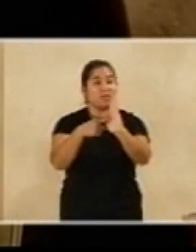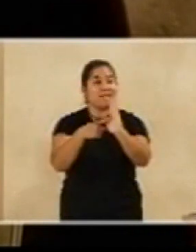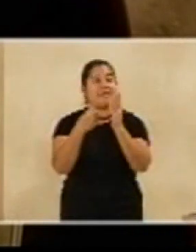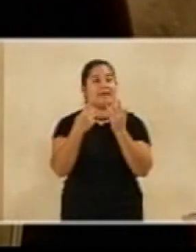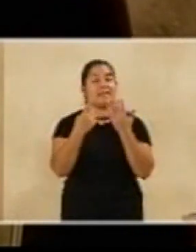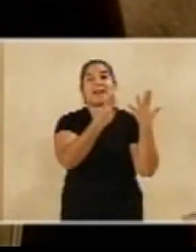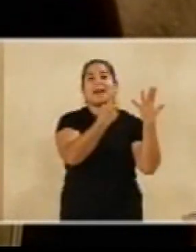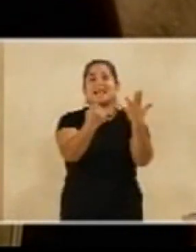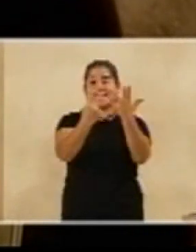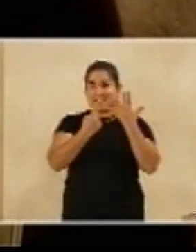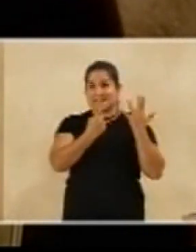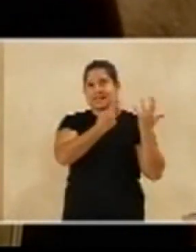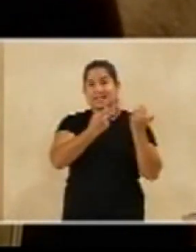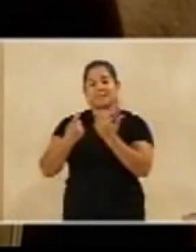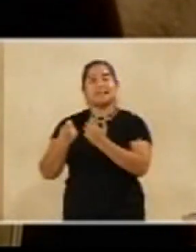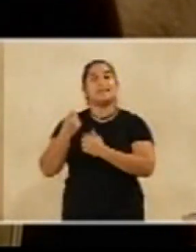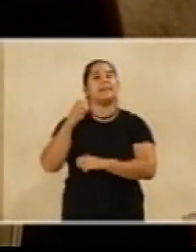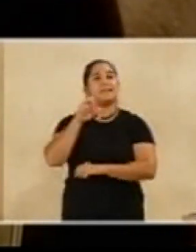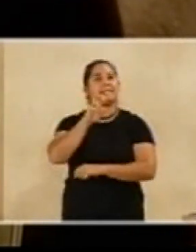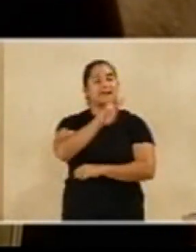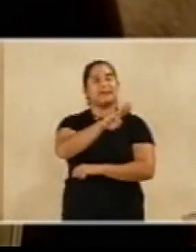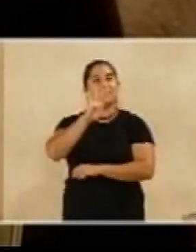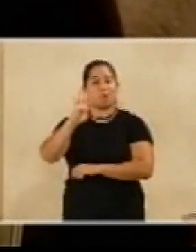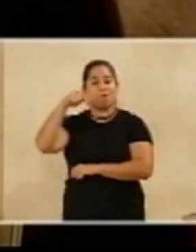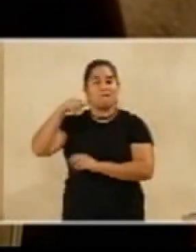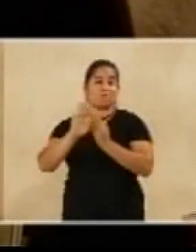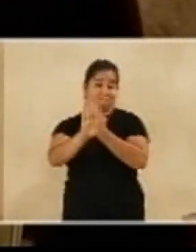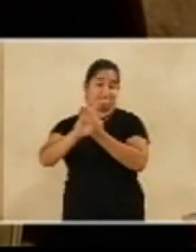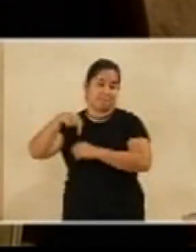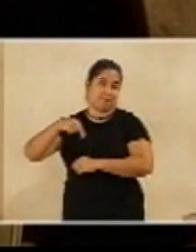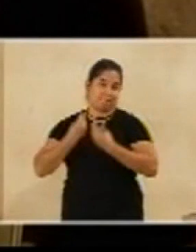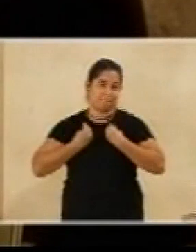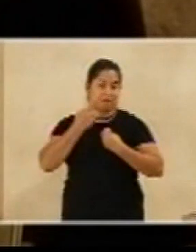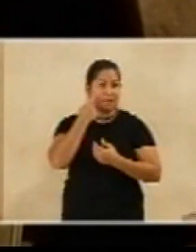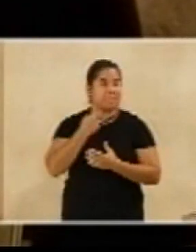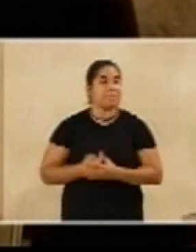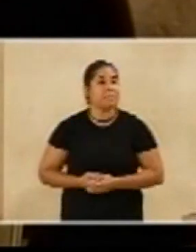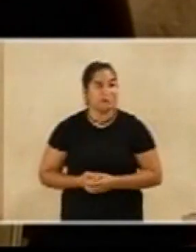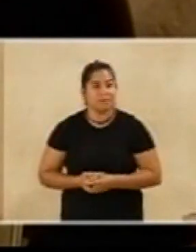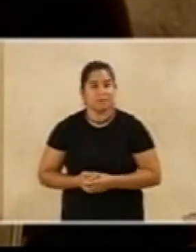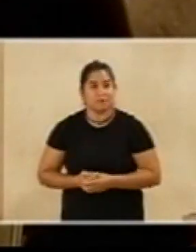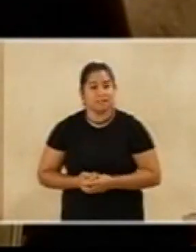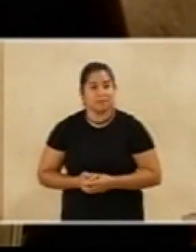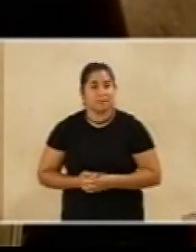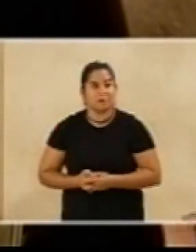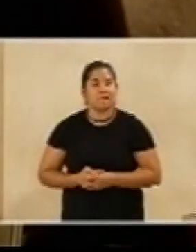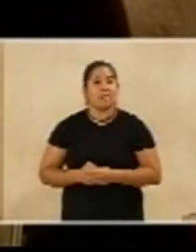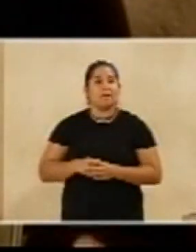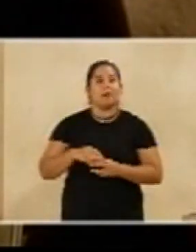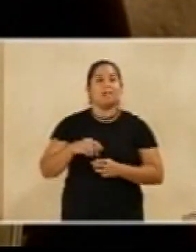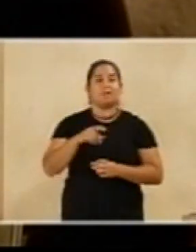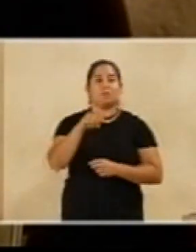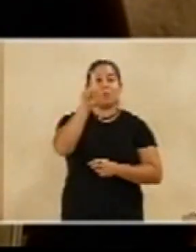eran vecinos y vecinas de Almería. Una persona a la semana. Según los datos aportados por el Ministerio de